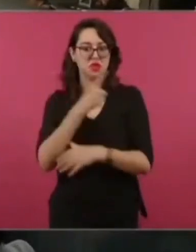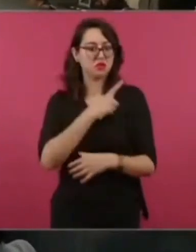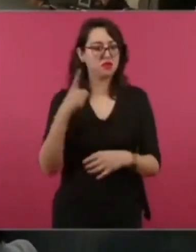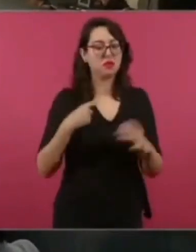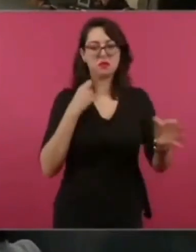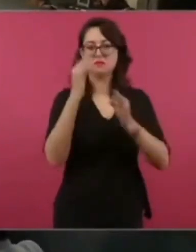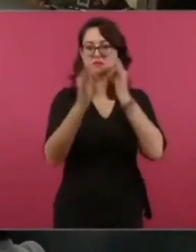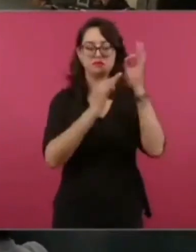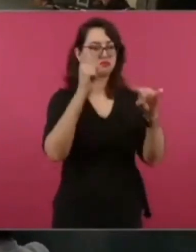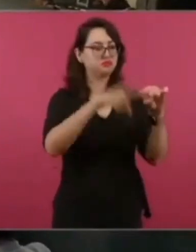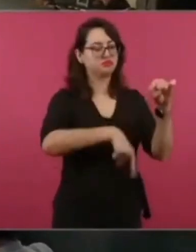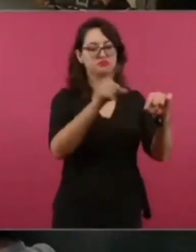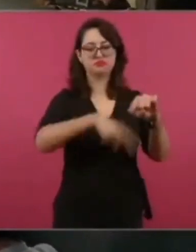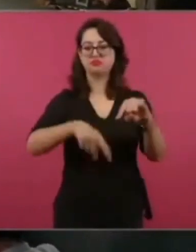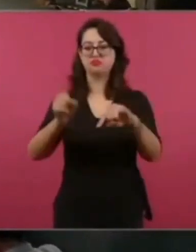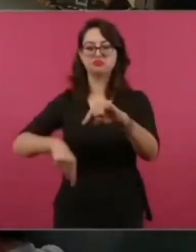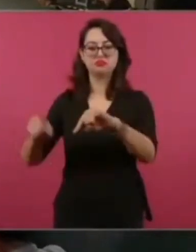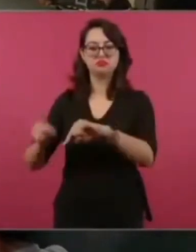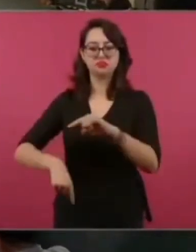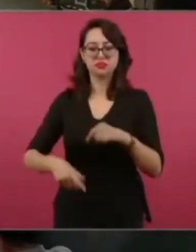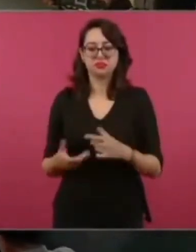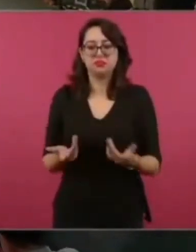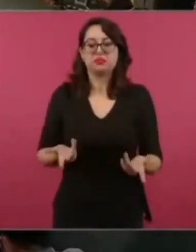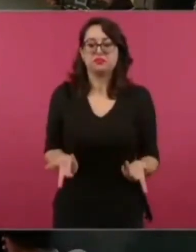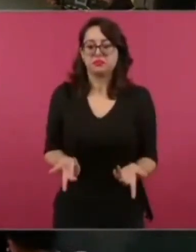Bueno, pues es